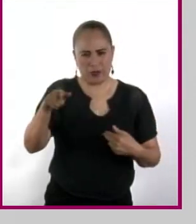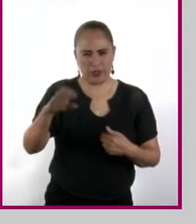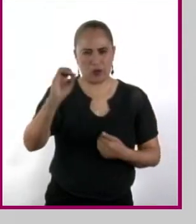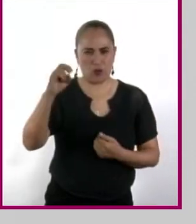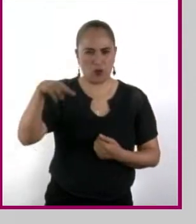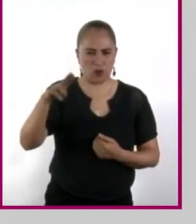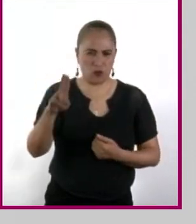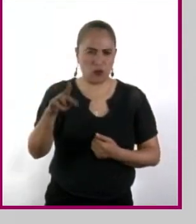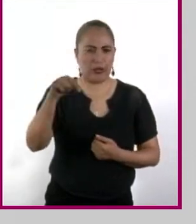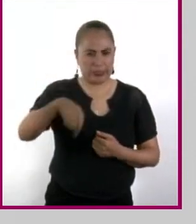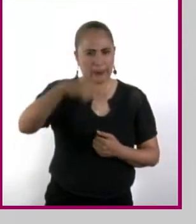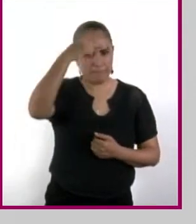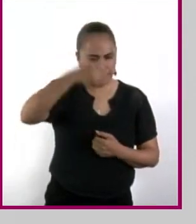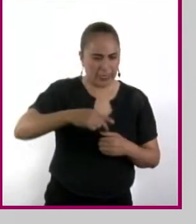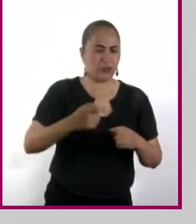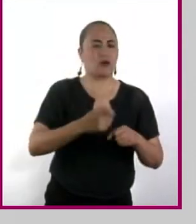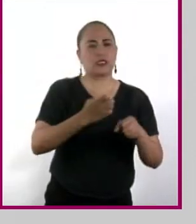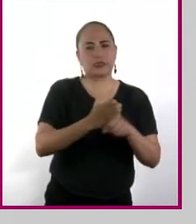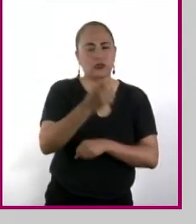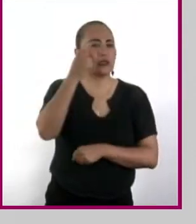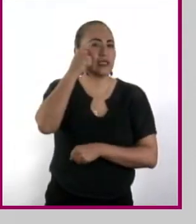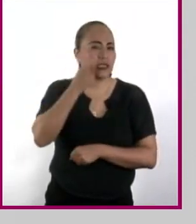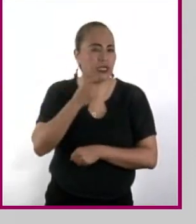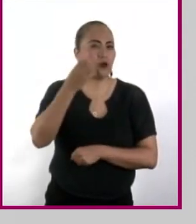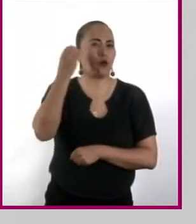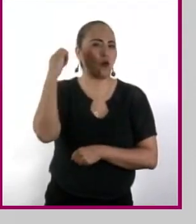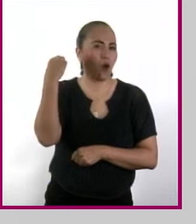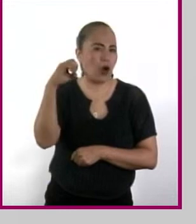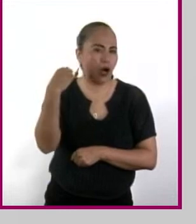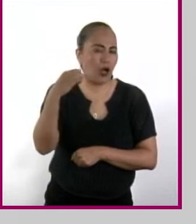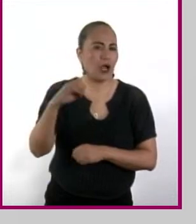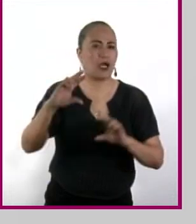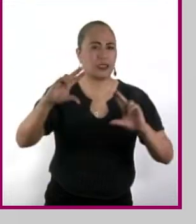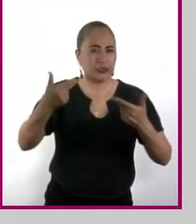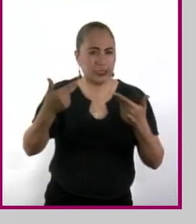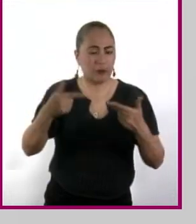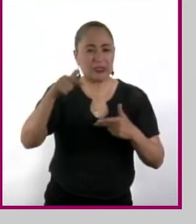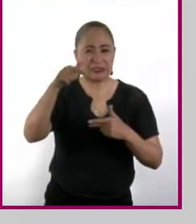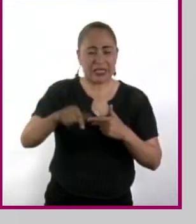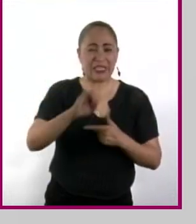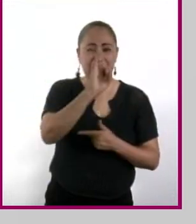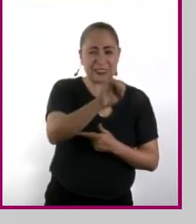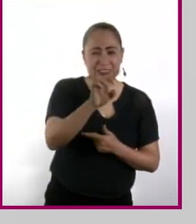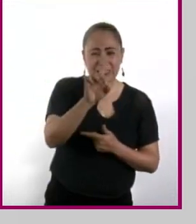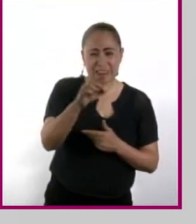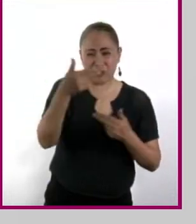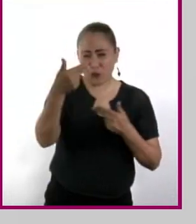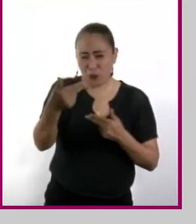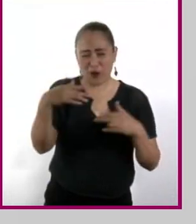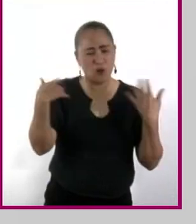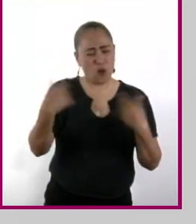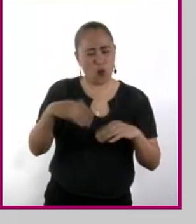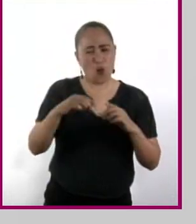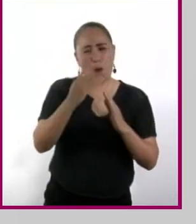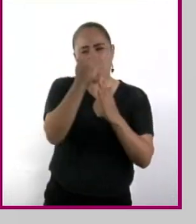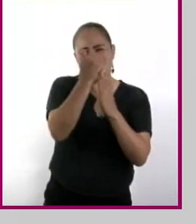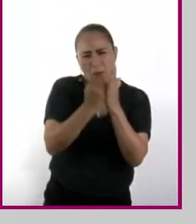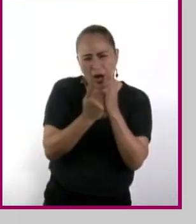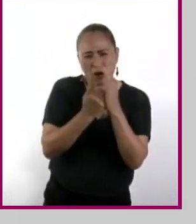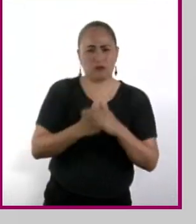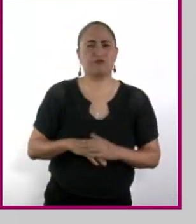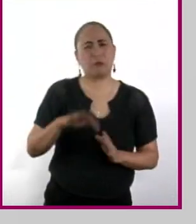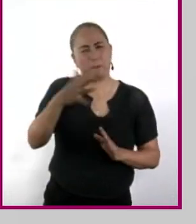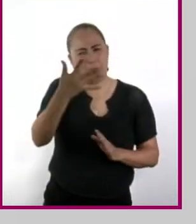México, estados como Guerrero, Oaxaca y Chiapas tienen un índice de desarrollo humano bajo. Con un nivel